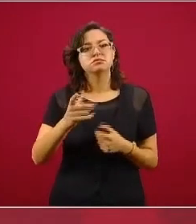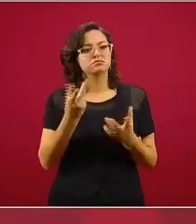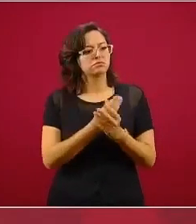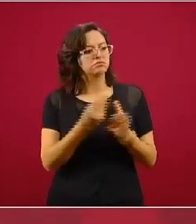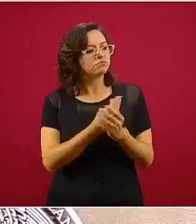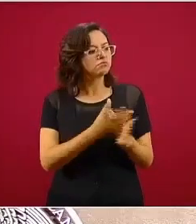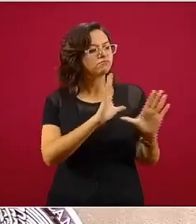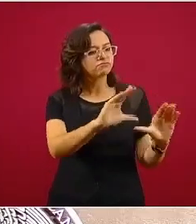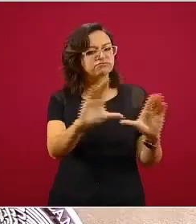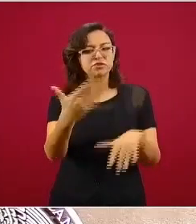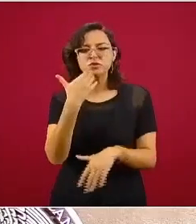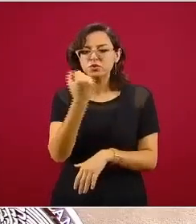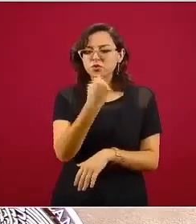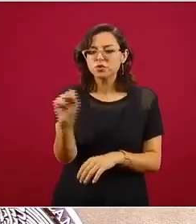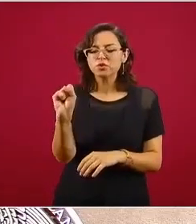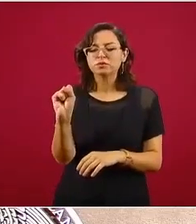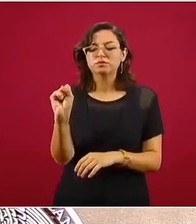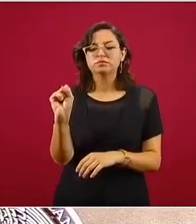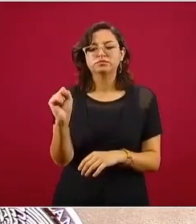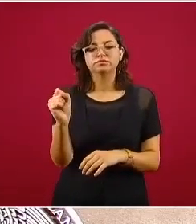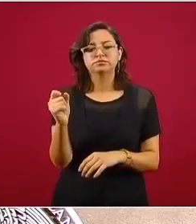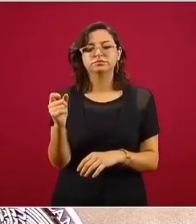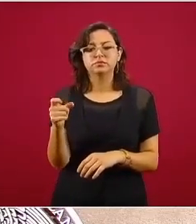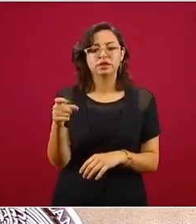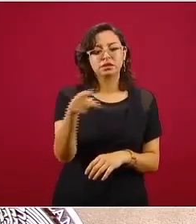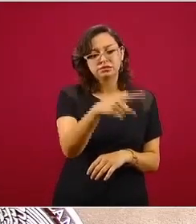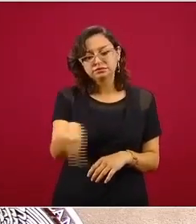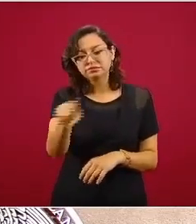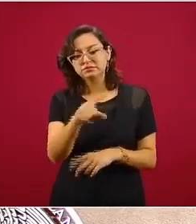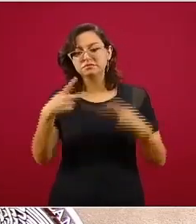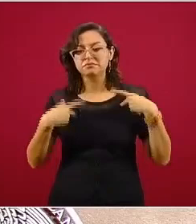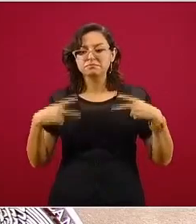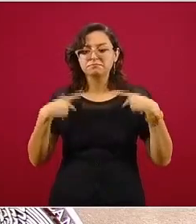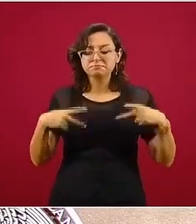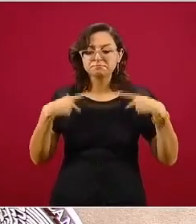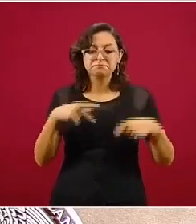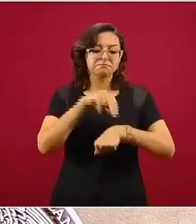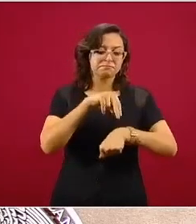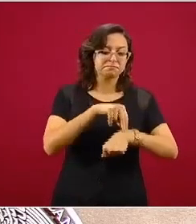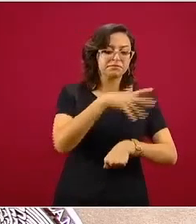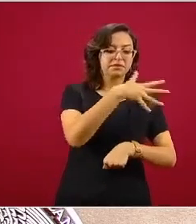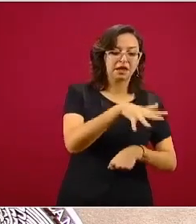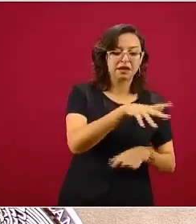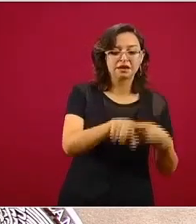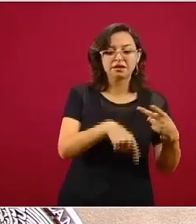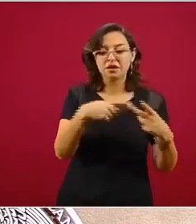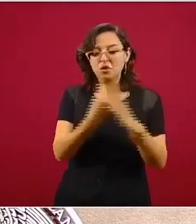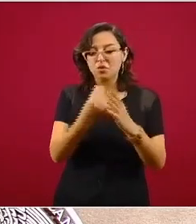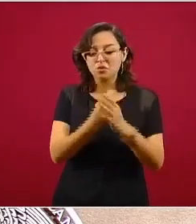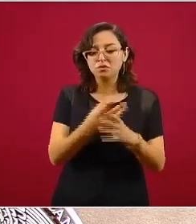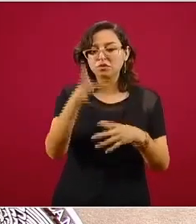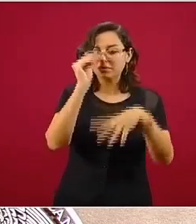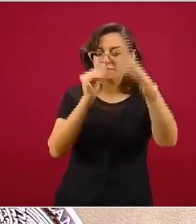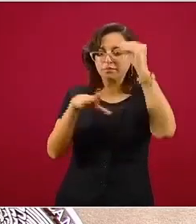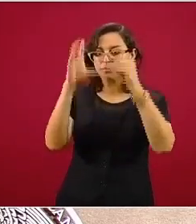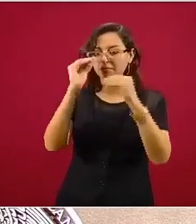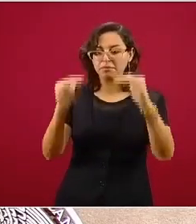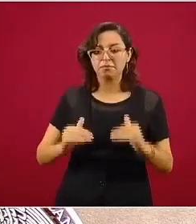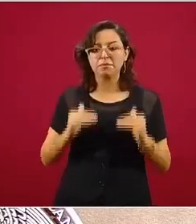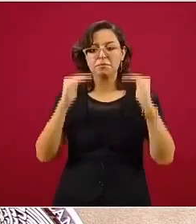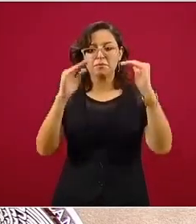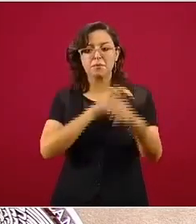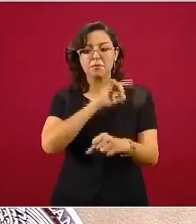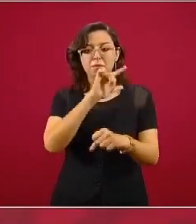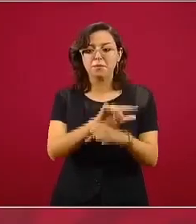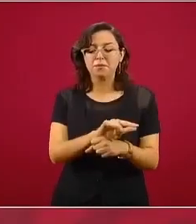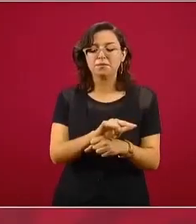han mostrado yo le llamo polivalencia, de médicos generales han estado capacitados para lograr el nivel de especialización